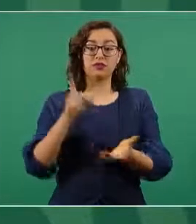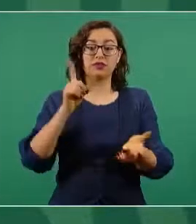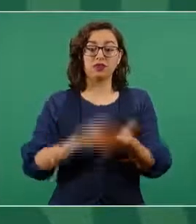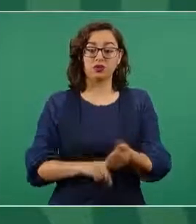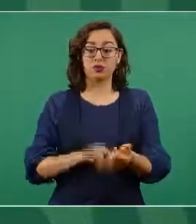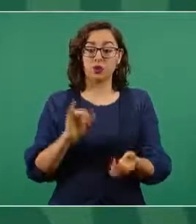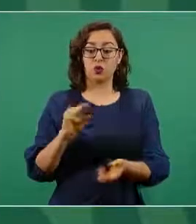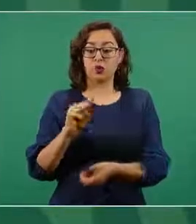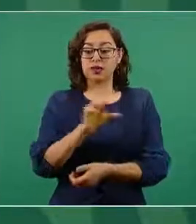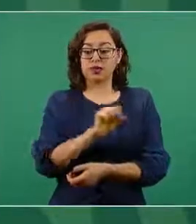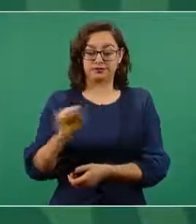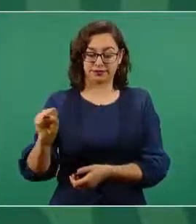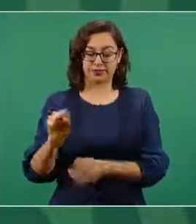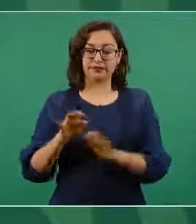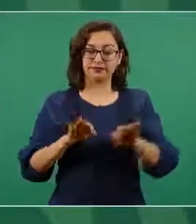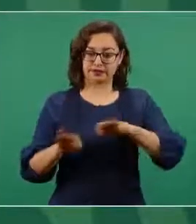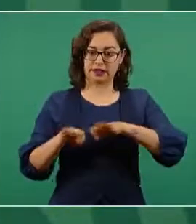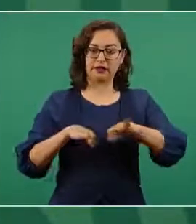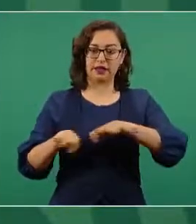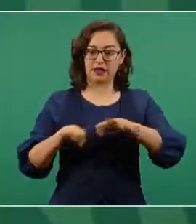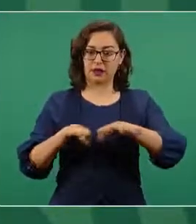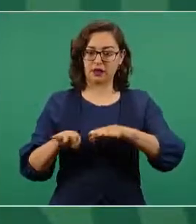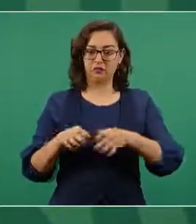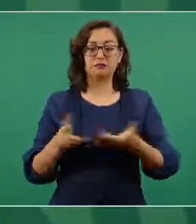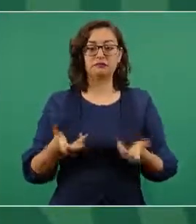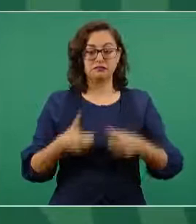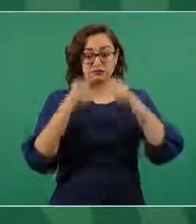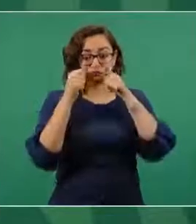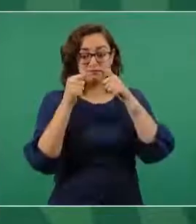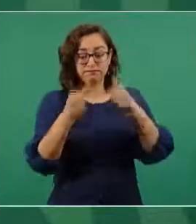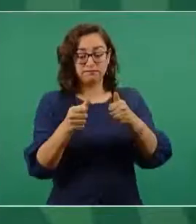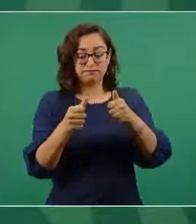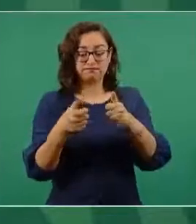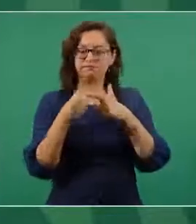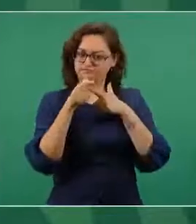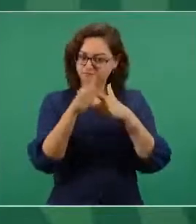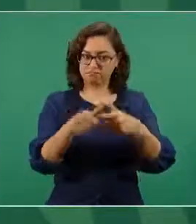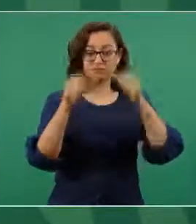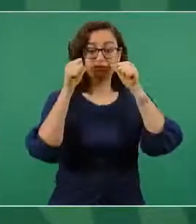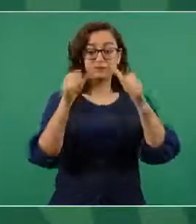Se les está atendiendo y se les va a seguir atendiendo, pero hay que